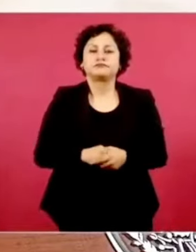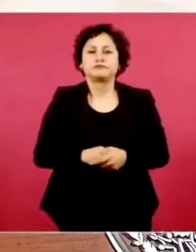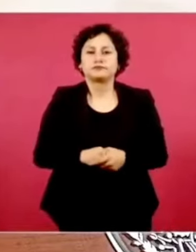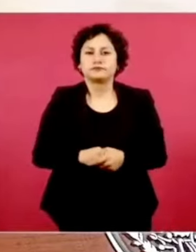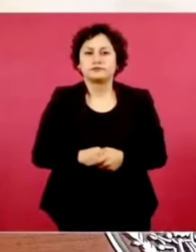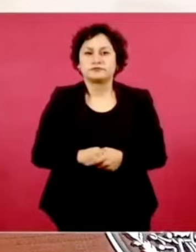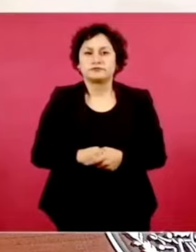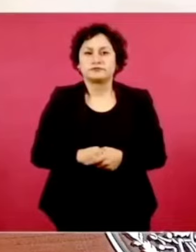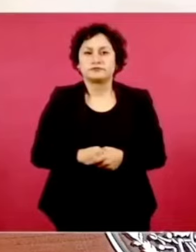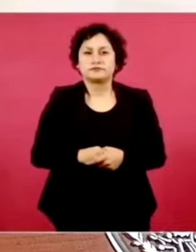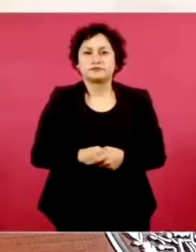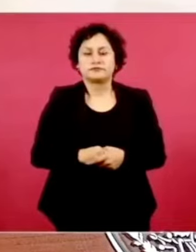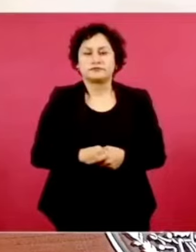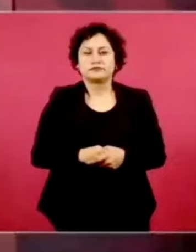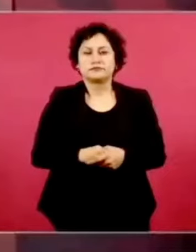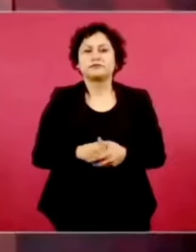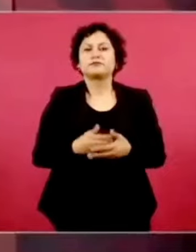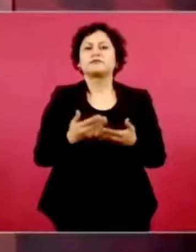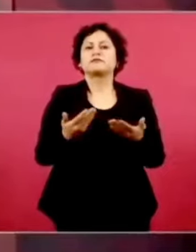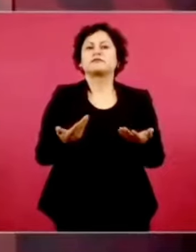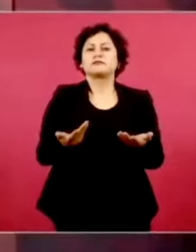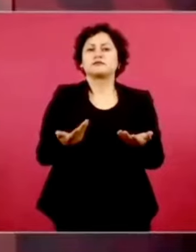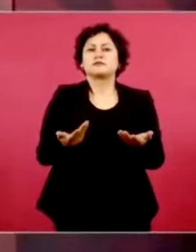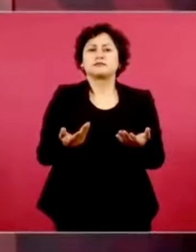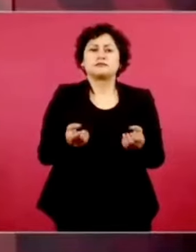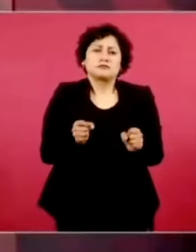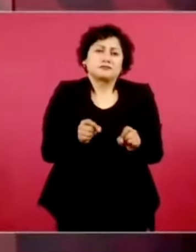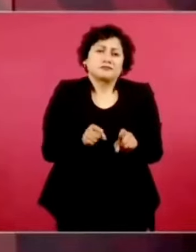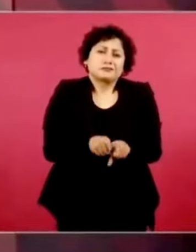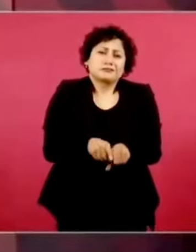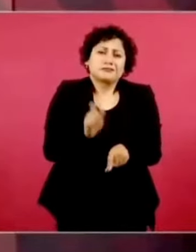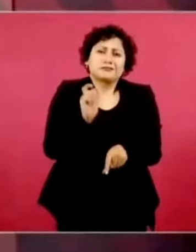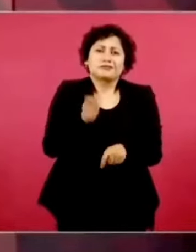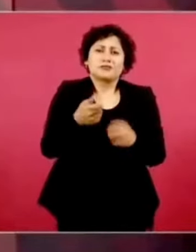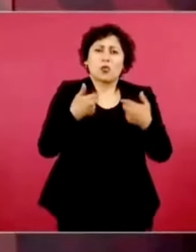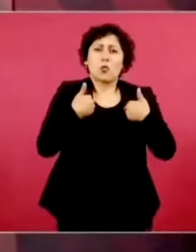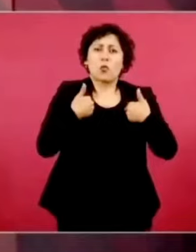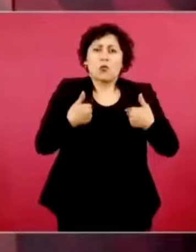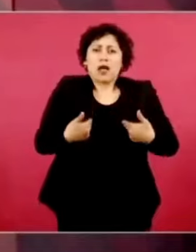¿Qué es? ¿Humanismo mexicano?